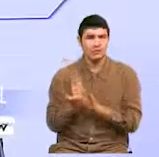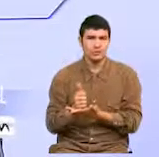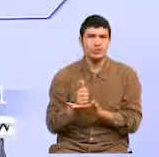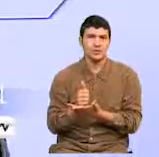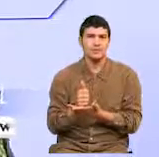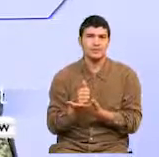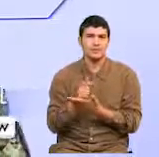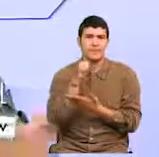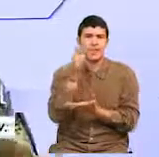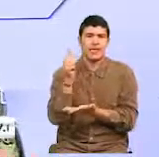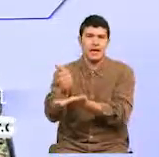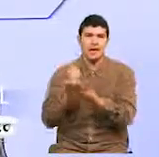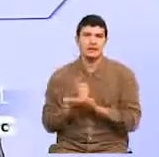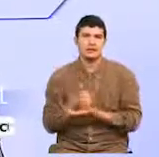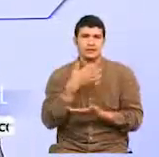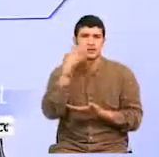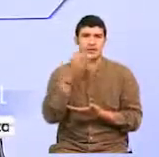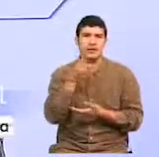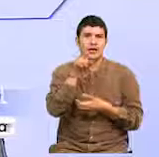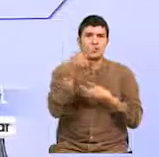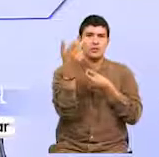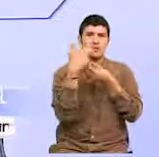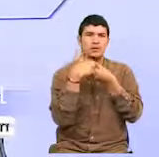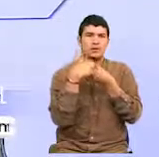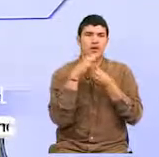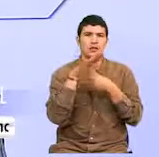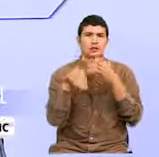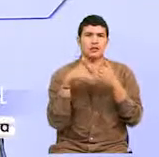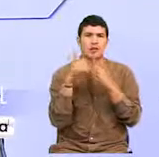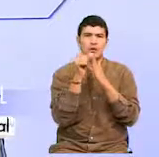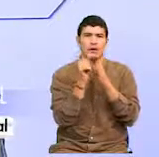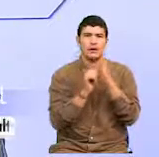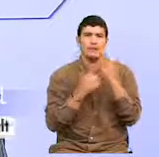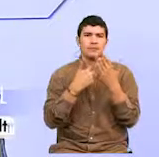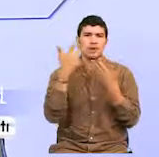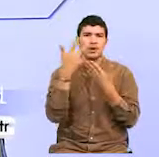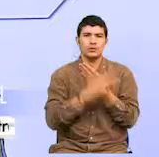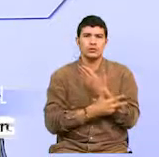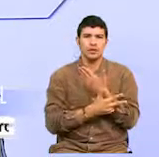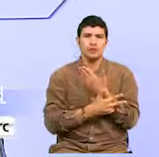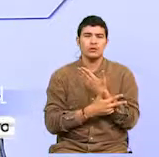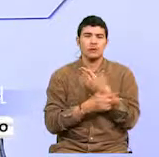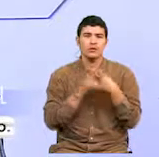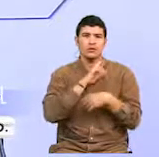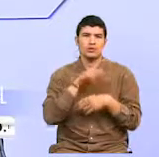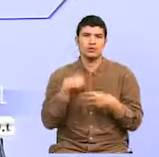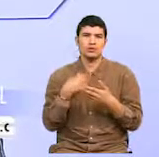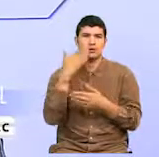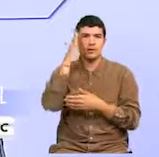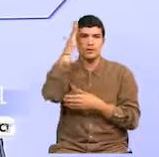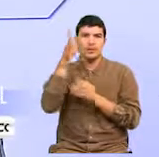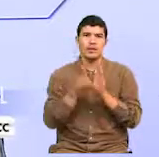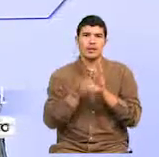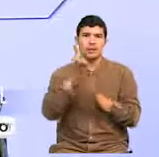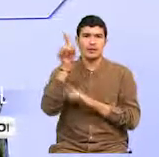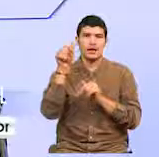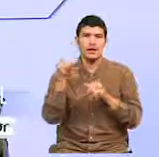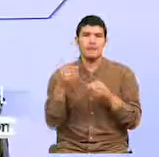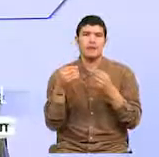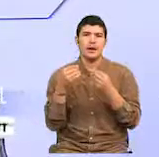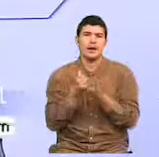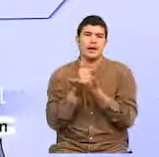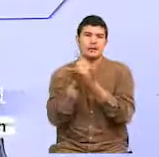que se inscriban en todos los proyectos que vamos a realizar nosotros para